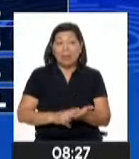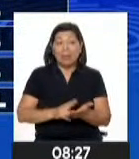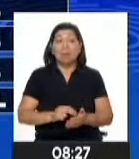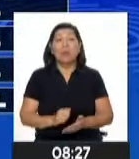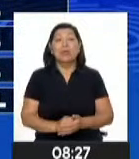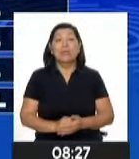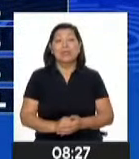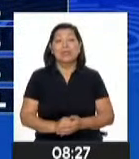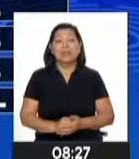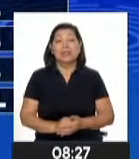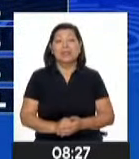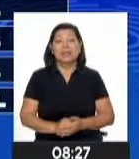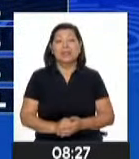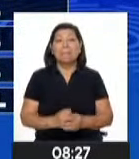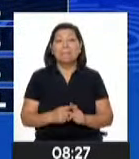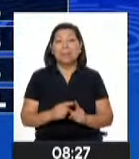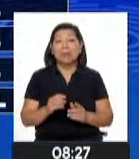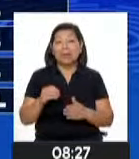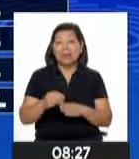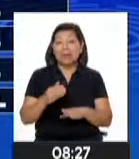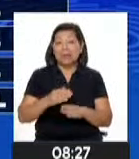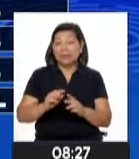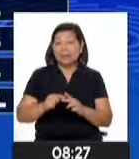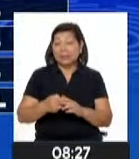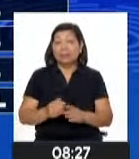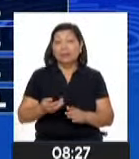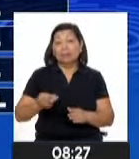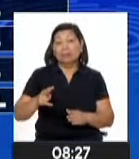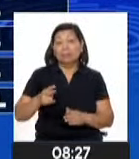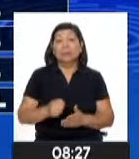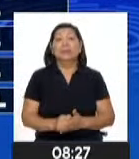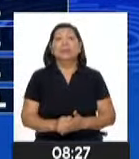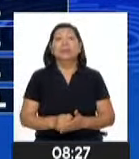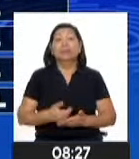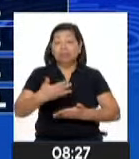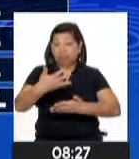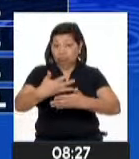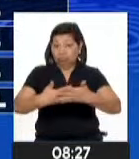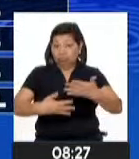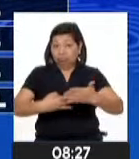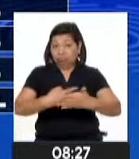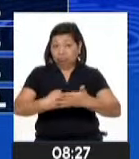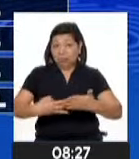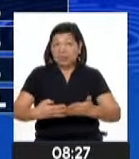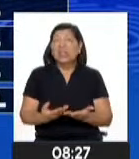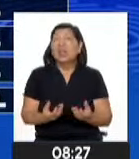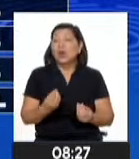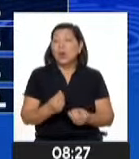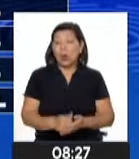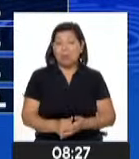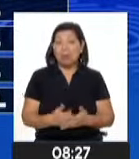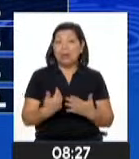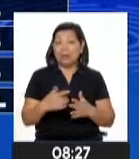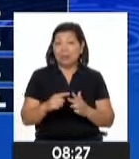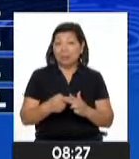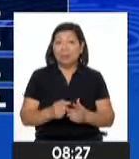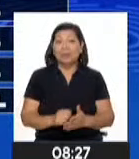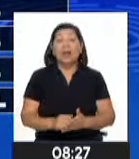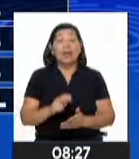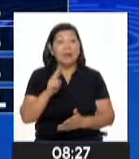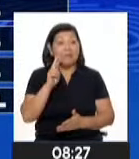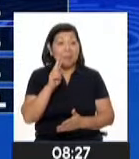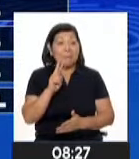ante SUNAT, previo al inicio del vencimiento del plazo. El cronograma de vencimiento para esa declaración ya inició el